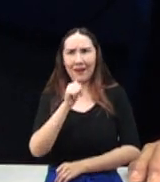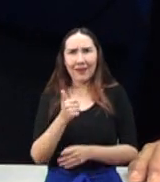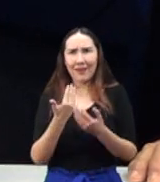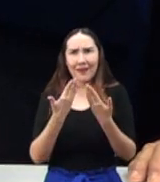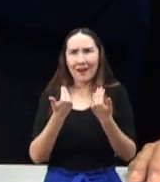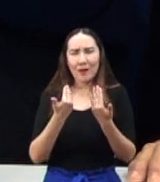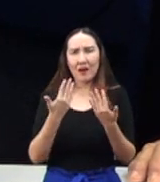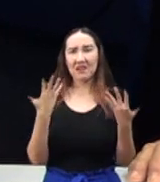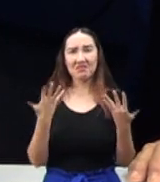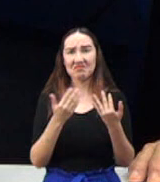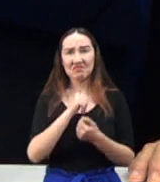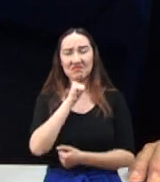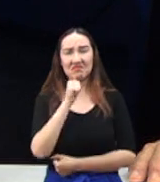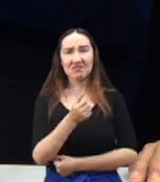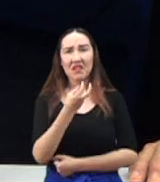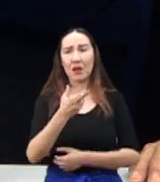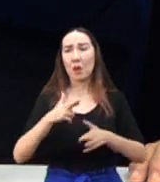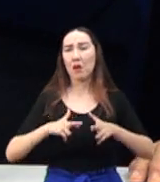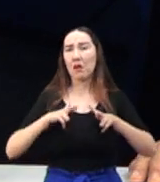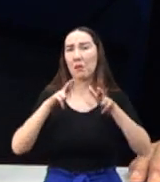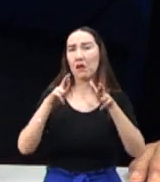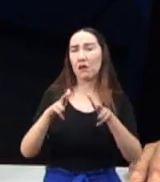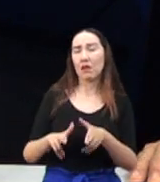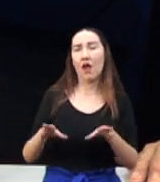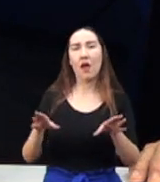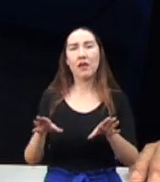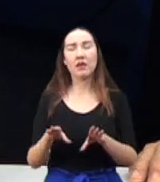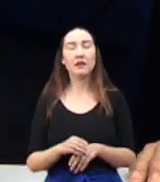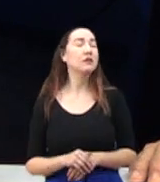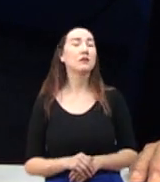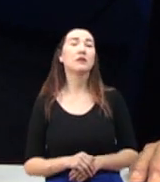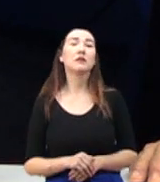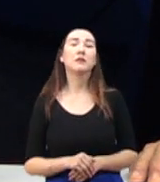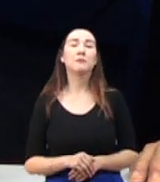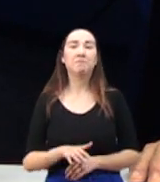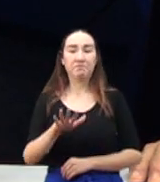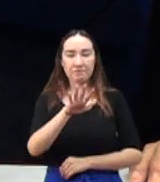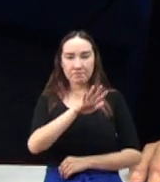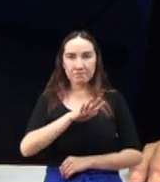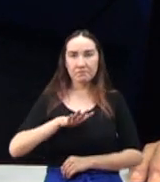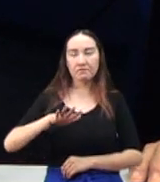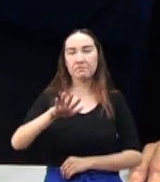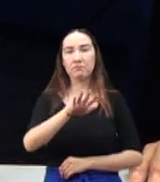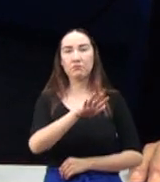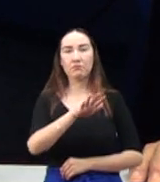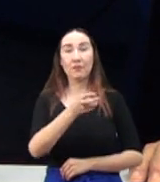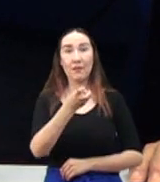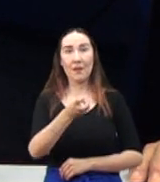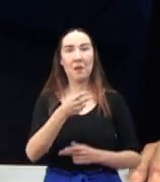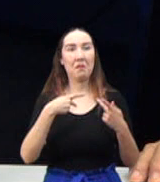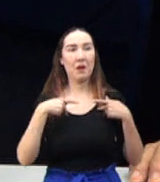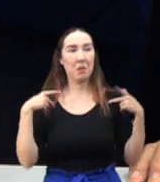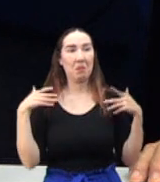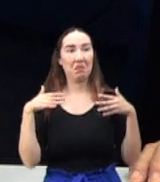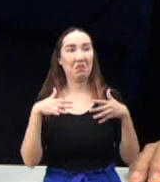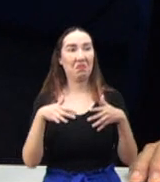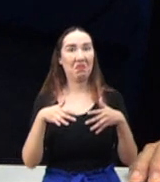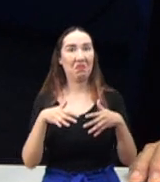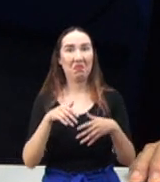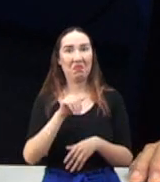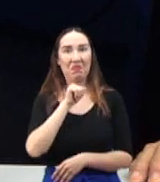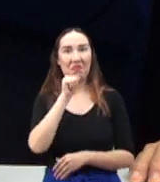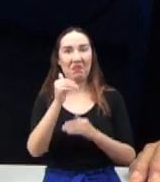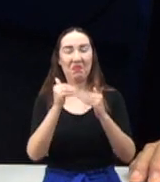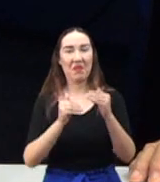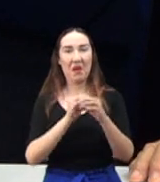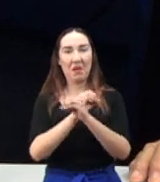cual, representantes, los asistentes de esas zonas, porque la asistencia fue menor definitivamente.